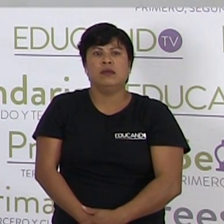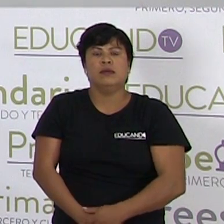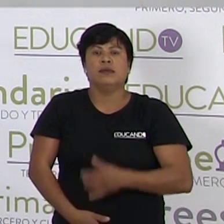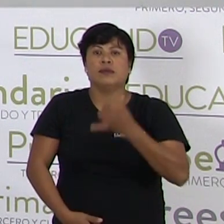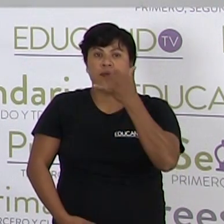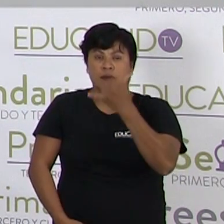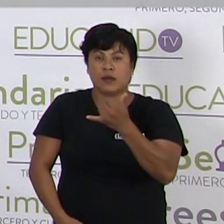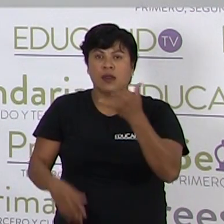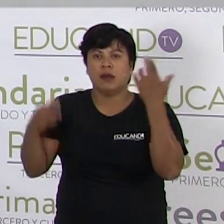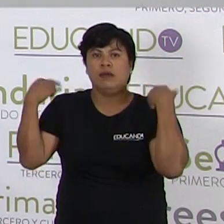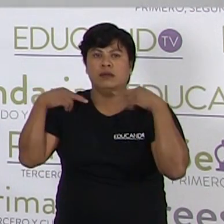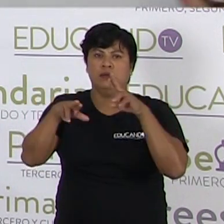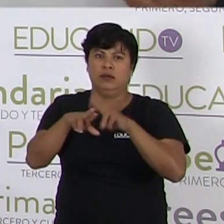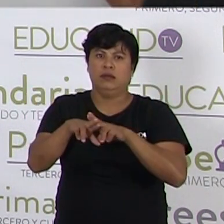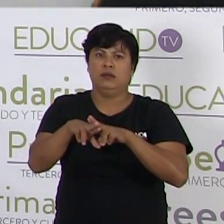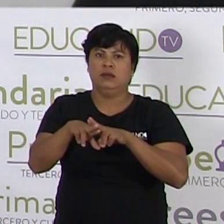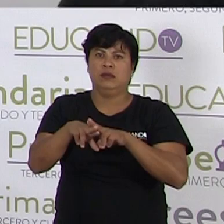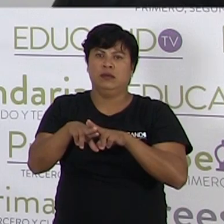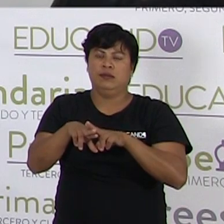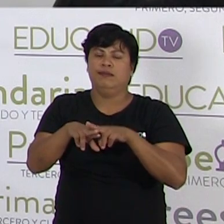y la maestra.